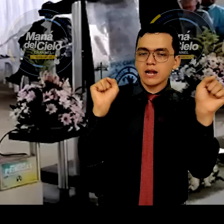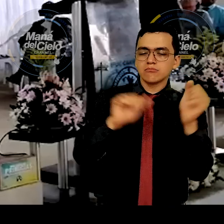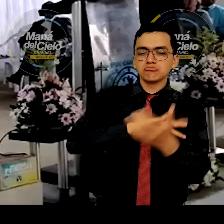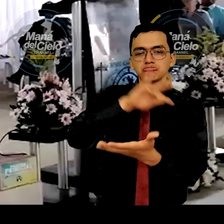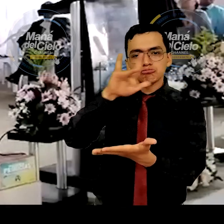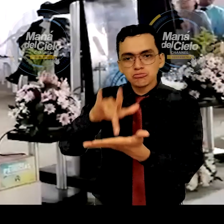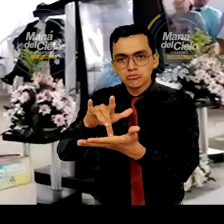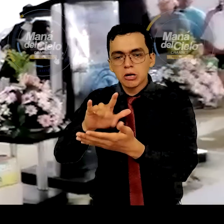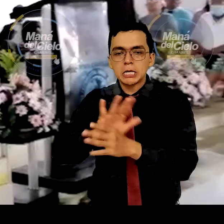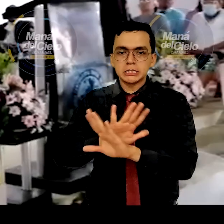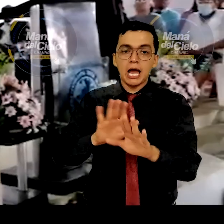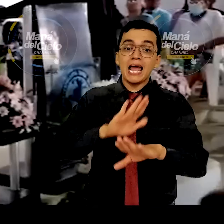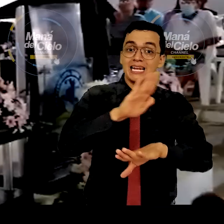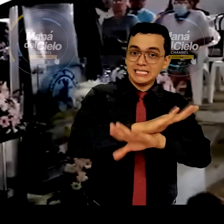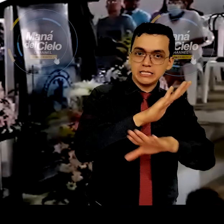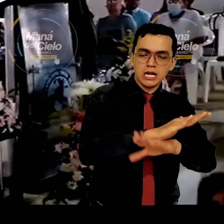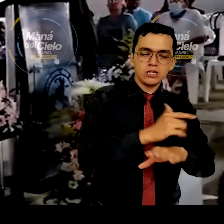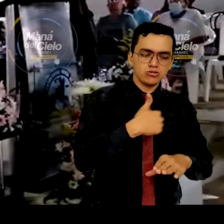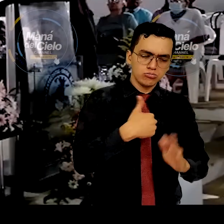y estudiando la palabra.